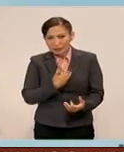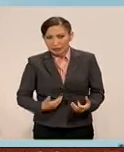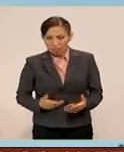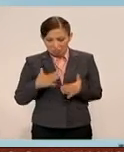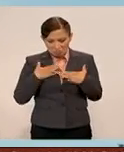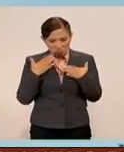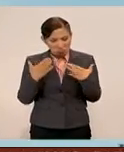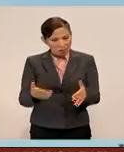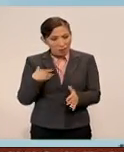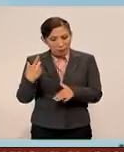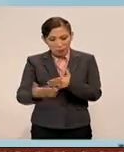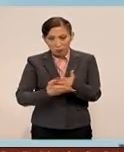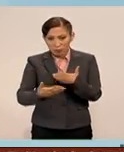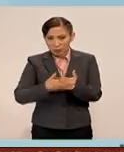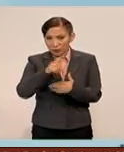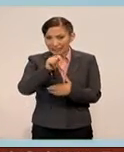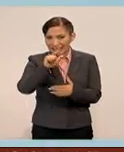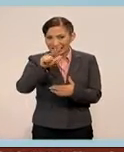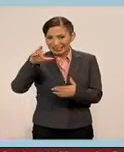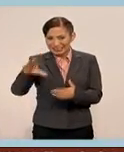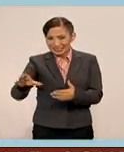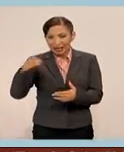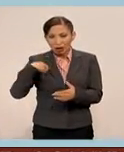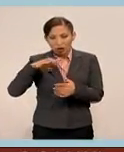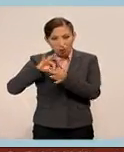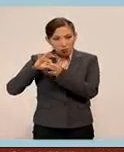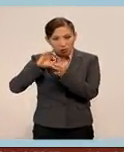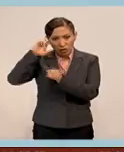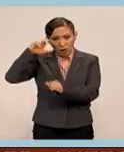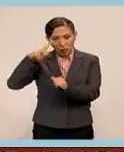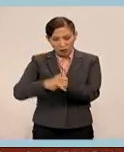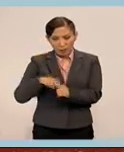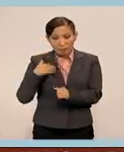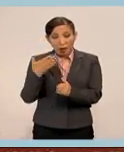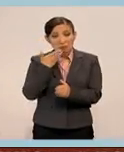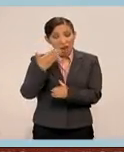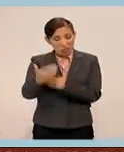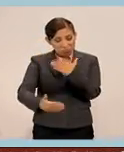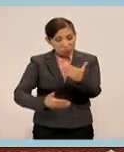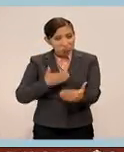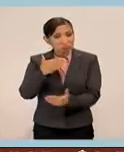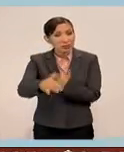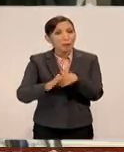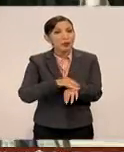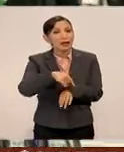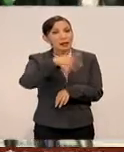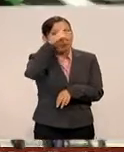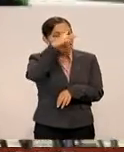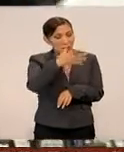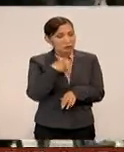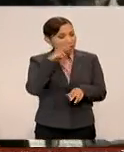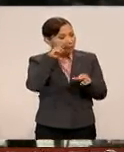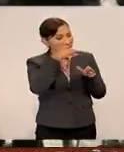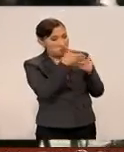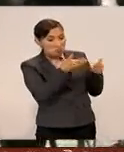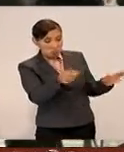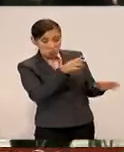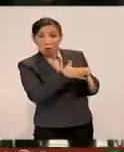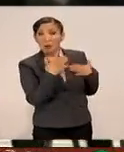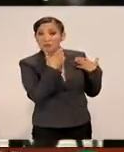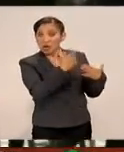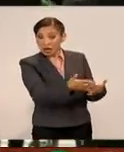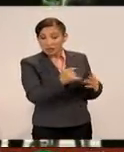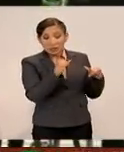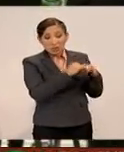confió en que la renegociación del Tratado de Libre Comercio con la Unión Europea llegue a buen puerto, ya que nuestro país se muestra como una nación confiable